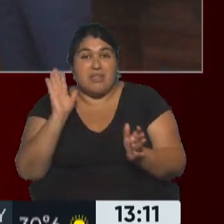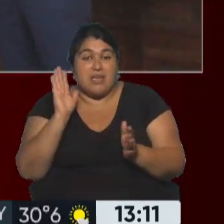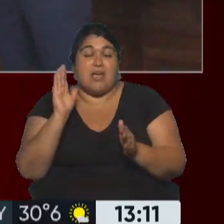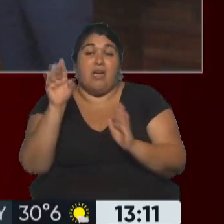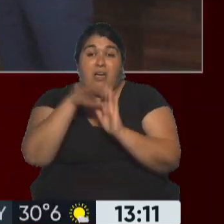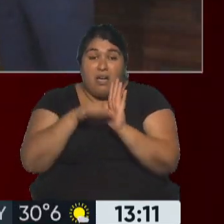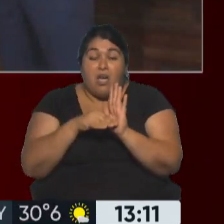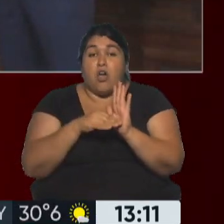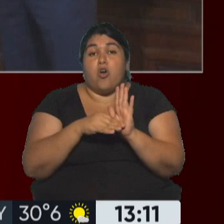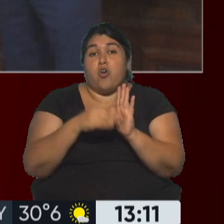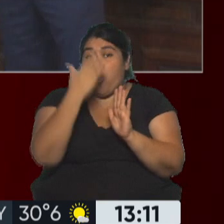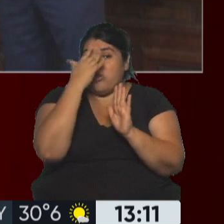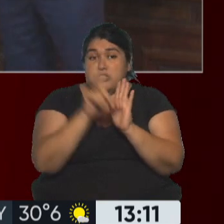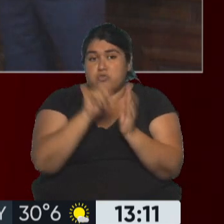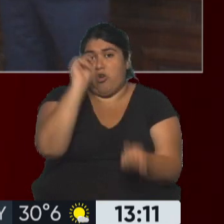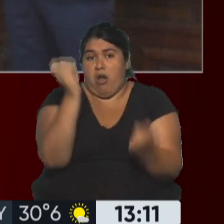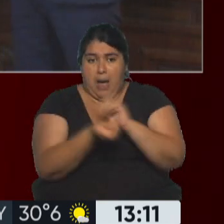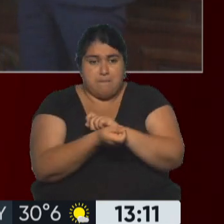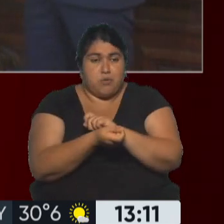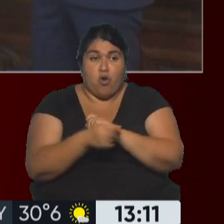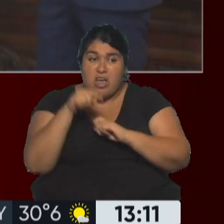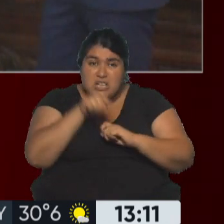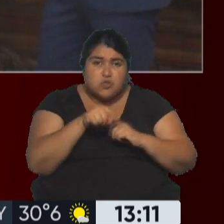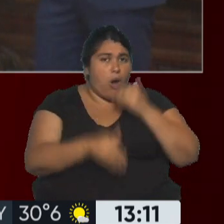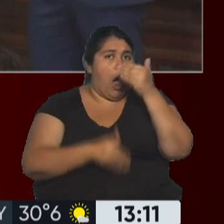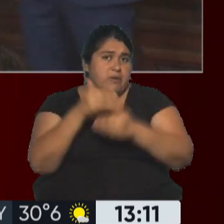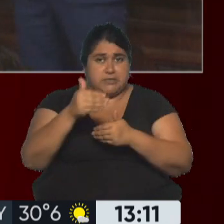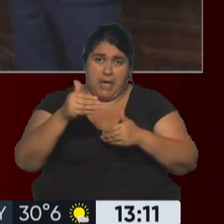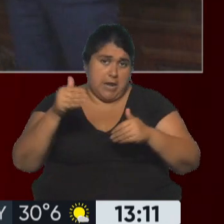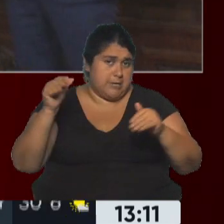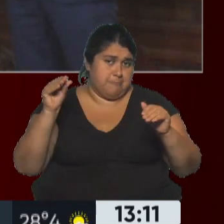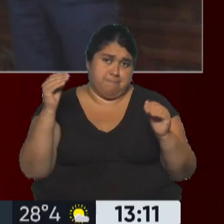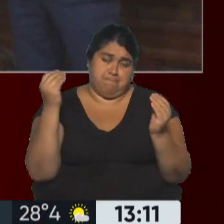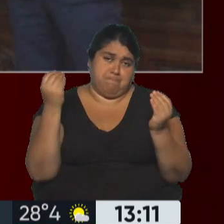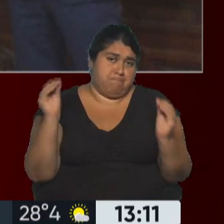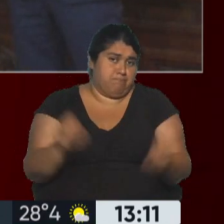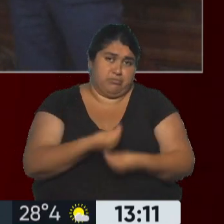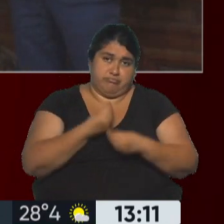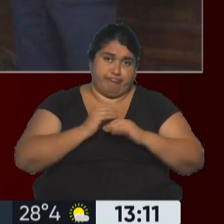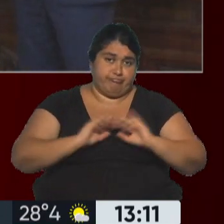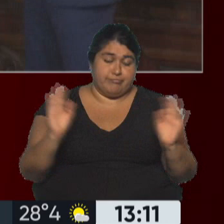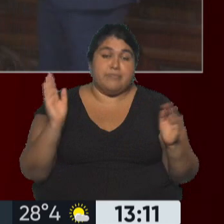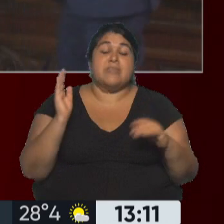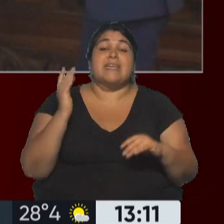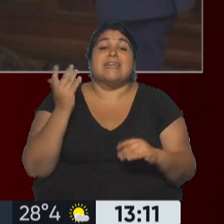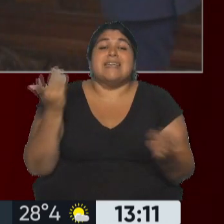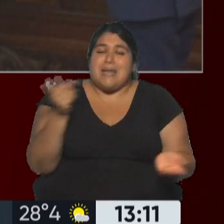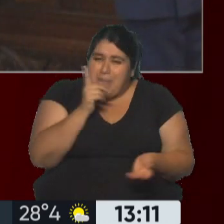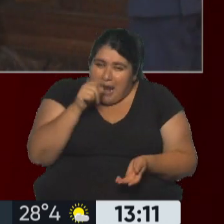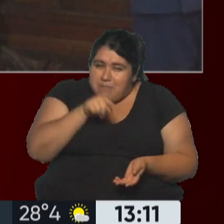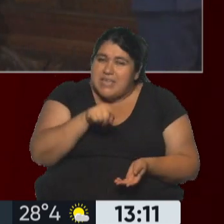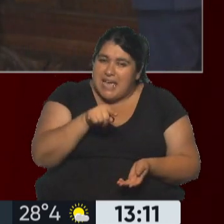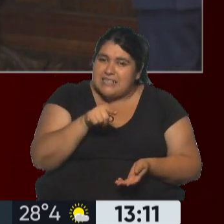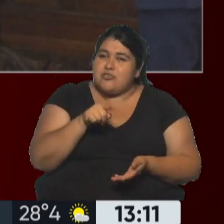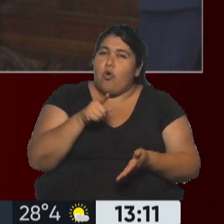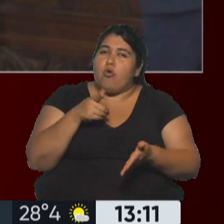tira por la borda la posibilidad de avanzar en esas medidas profundas o con mayor profundidad. Me parece que ese es el gran